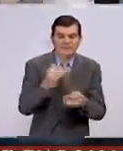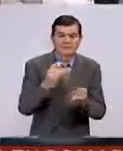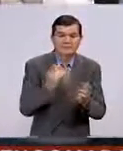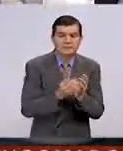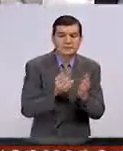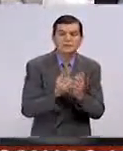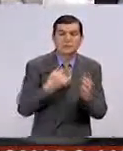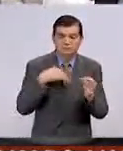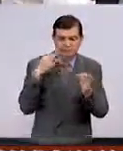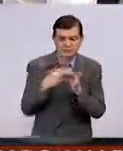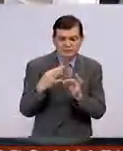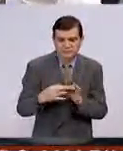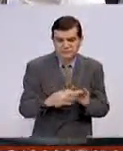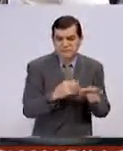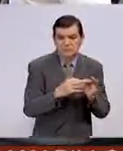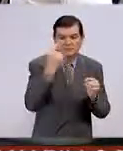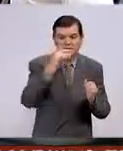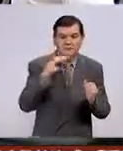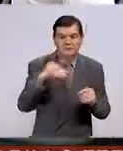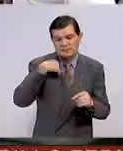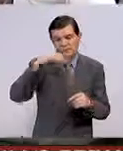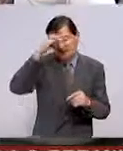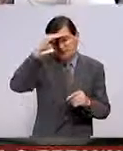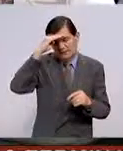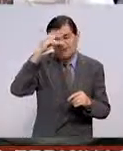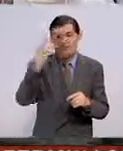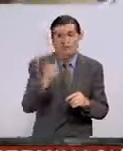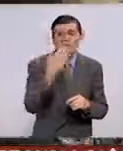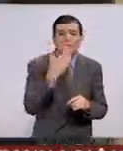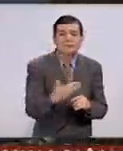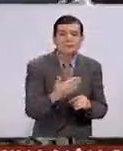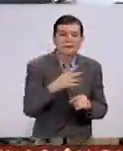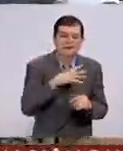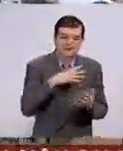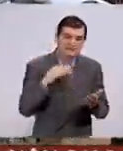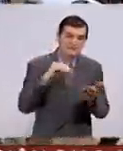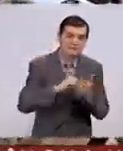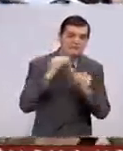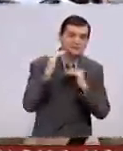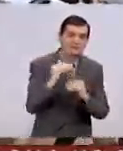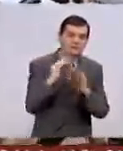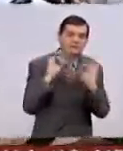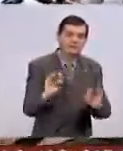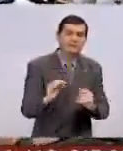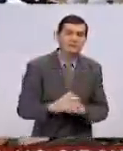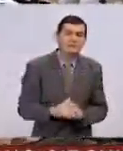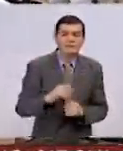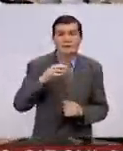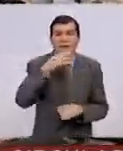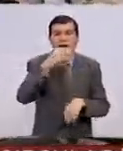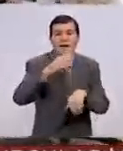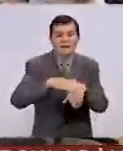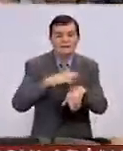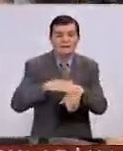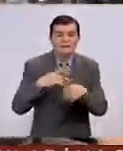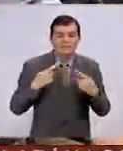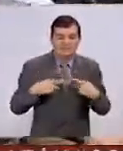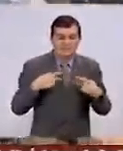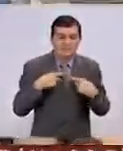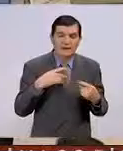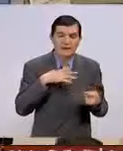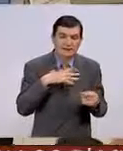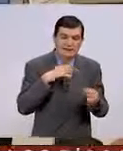cumplen con los requisitos para ser considerados como tales y ésta en los límites correctos recuerde que los contribuyentes que